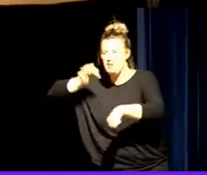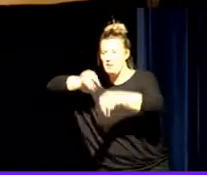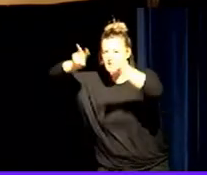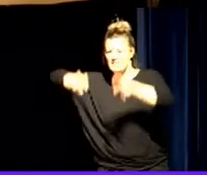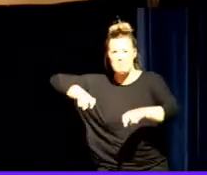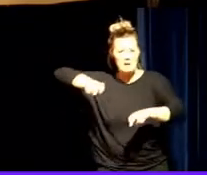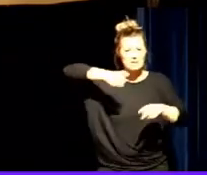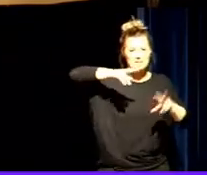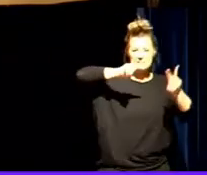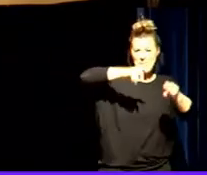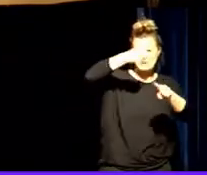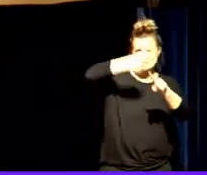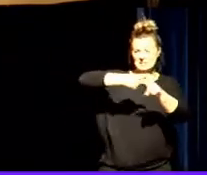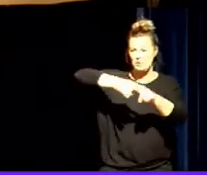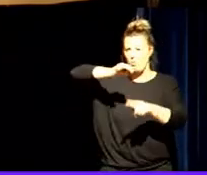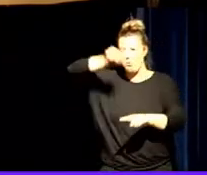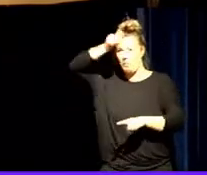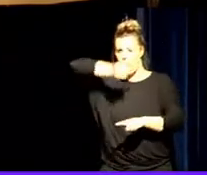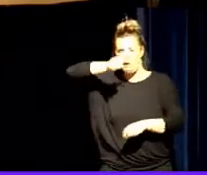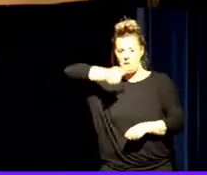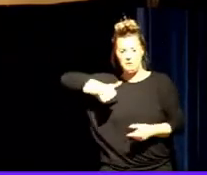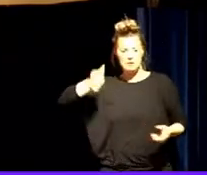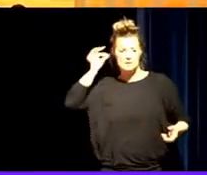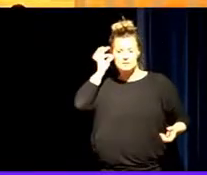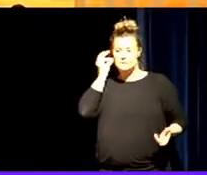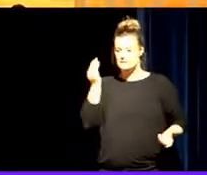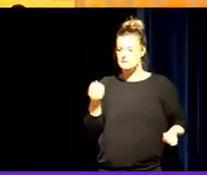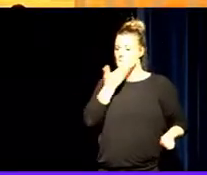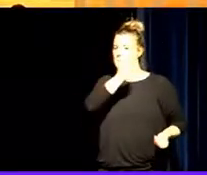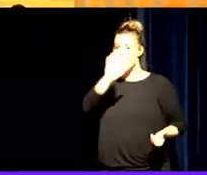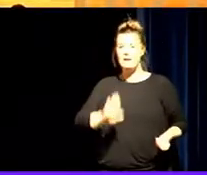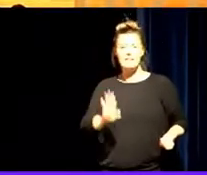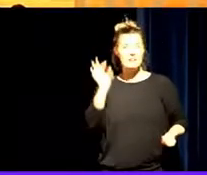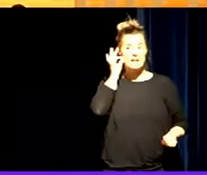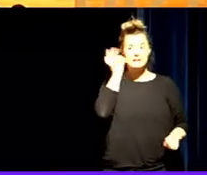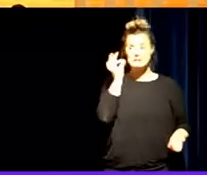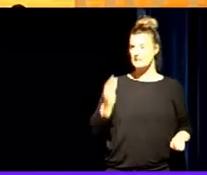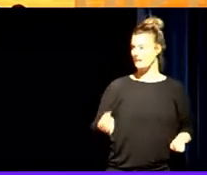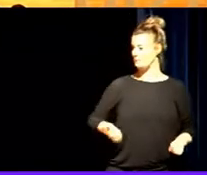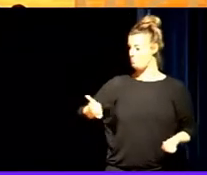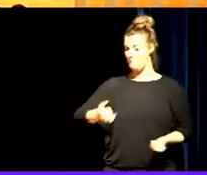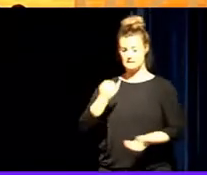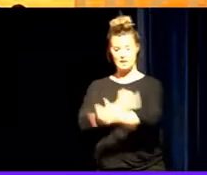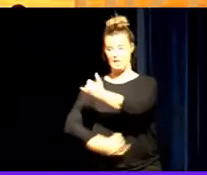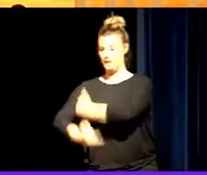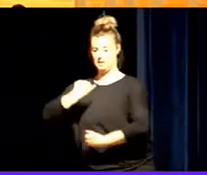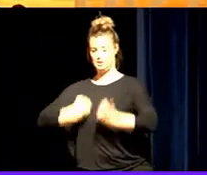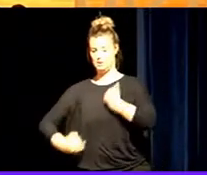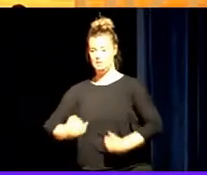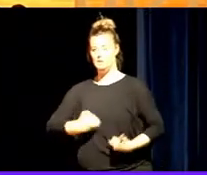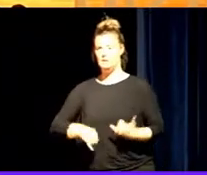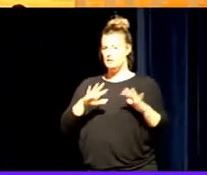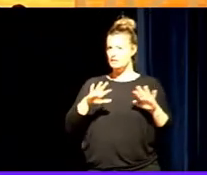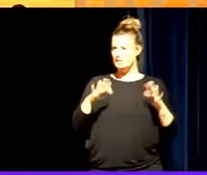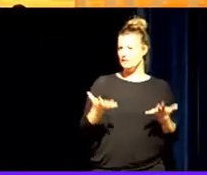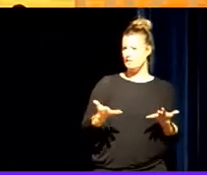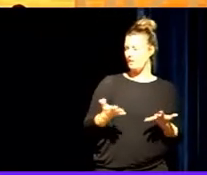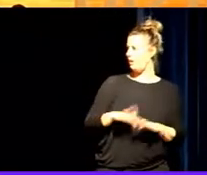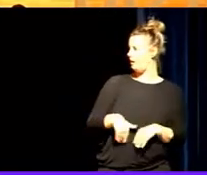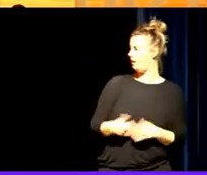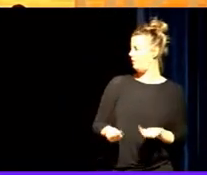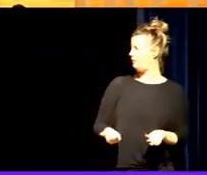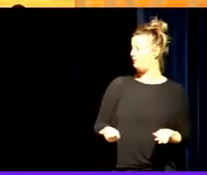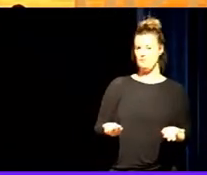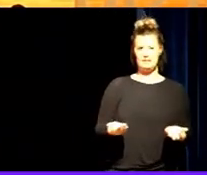sesgo de género, digo, ¿no? Que parece ser que hay más chicas autolesionándose, mientras que la variante de ellos es lesionar